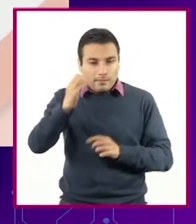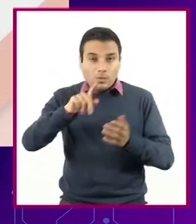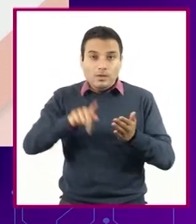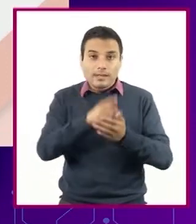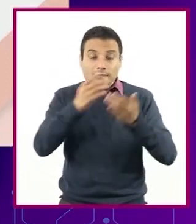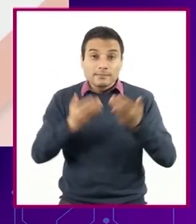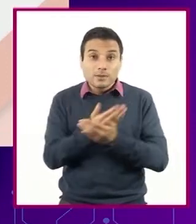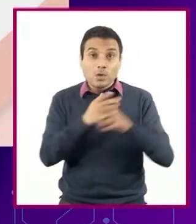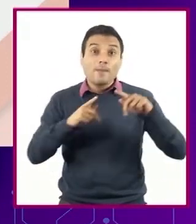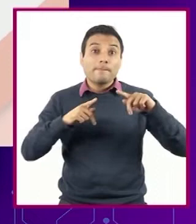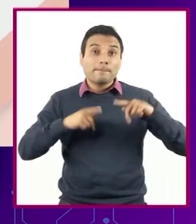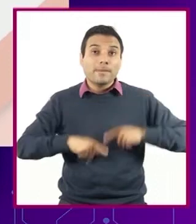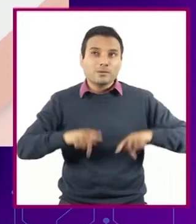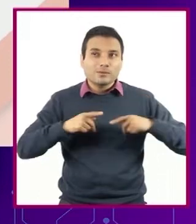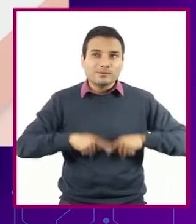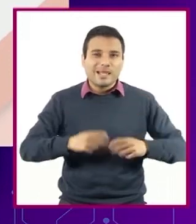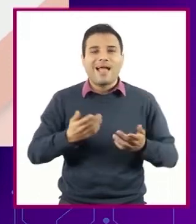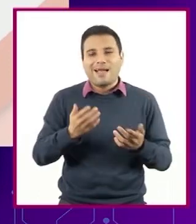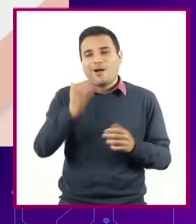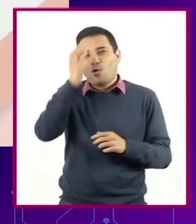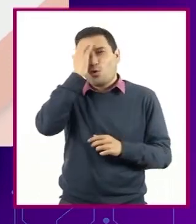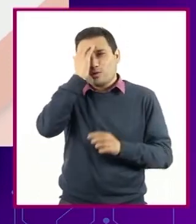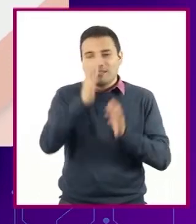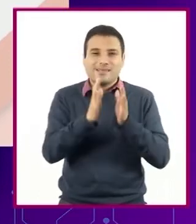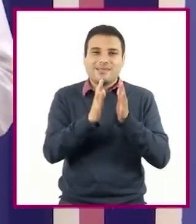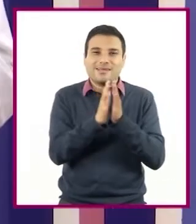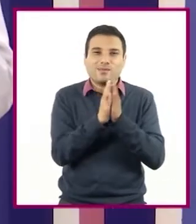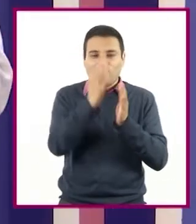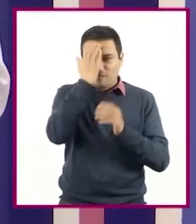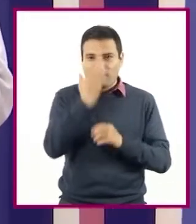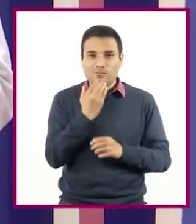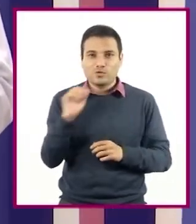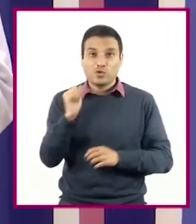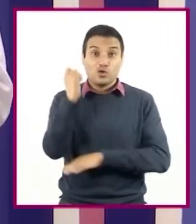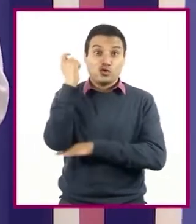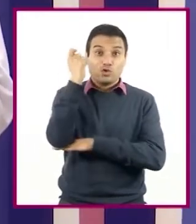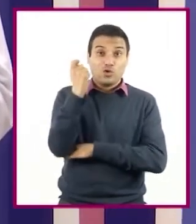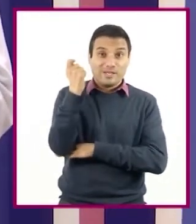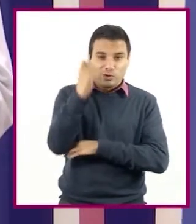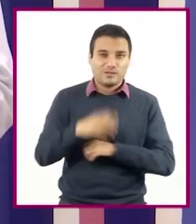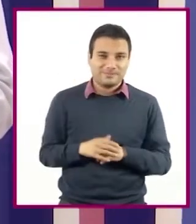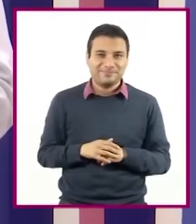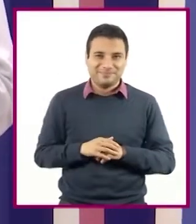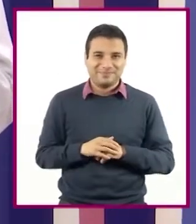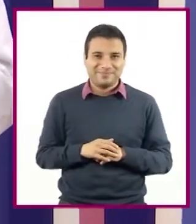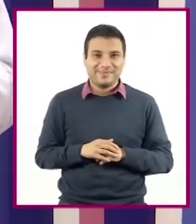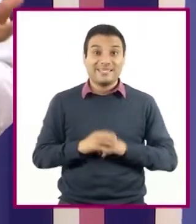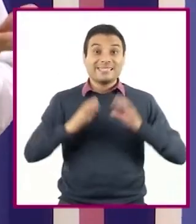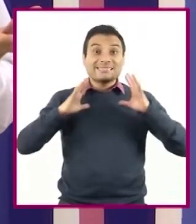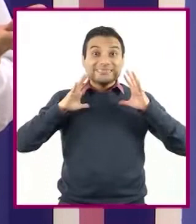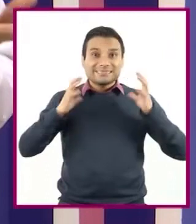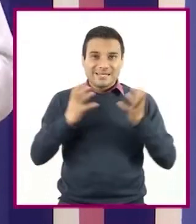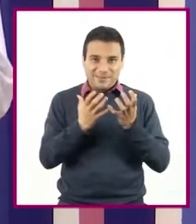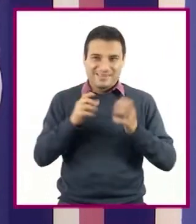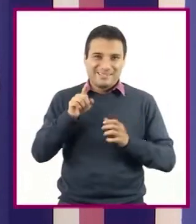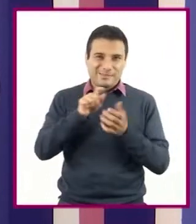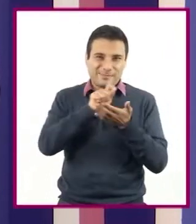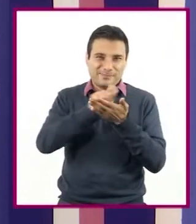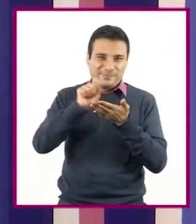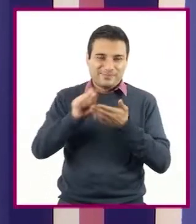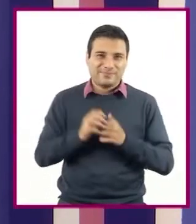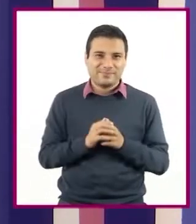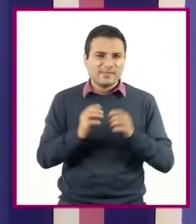en el ingenioso hidalgo, Don Quijote de la Mancha, obra de Miguel de Cervantes Saavedra, que narra